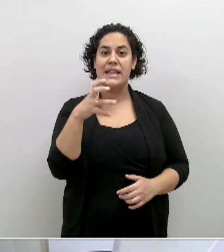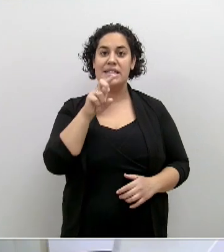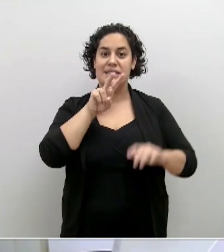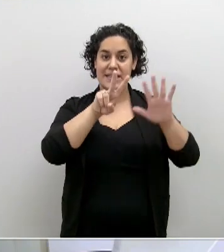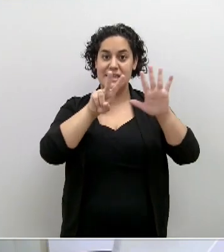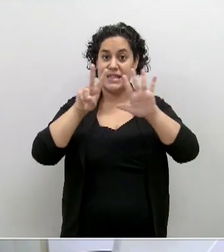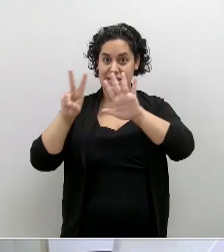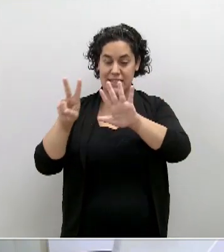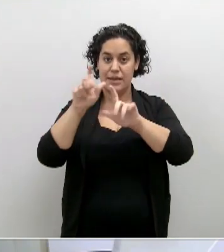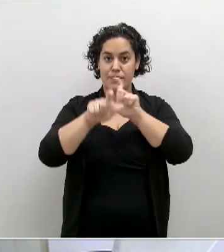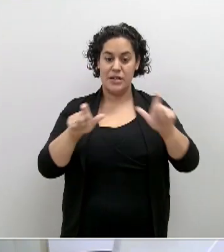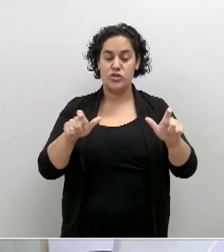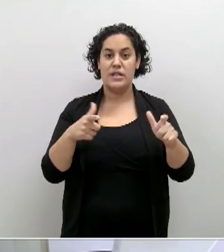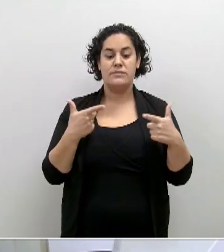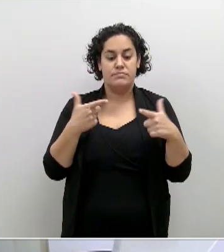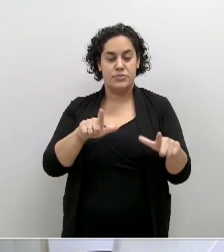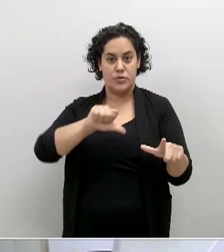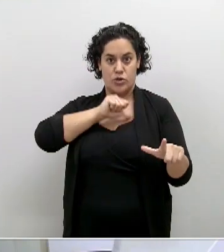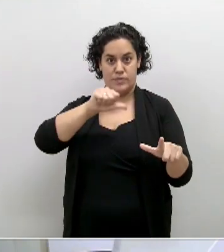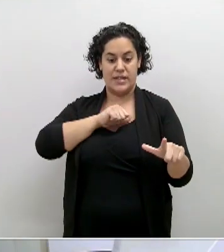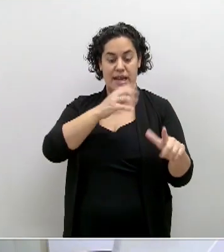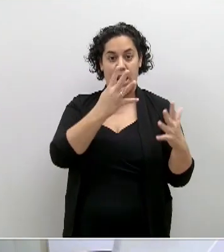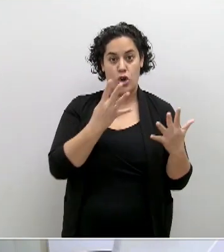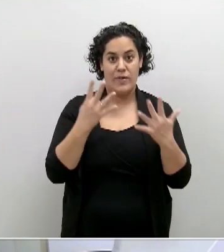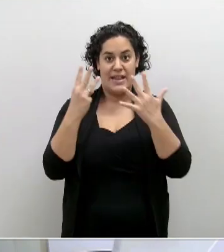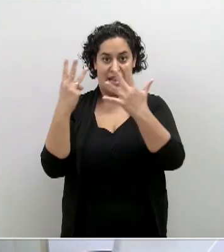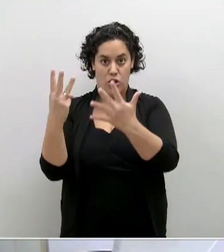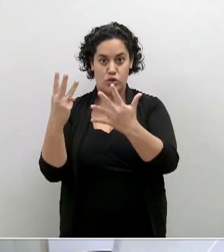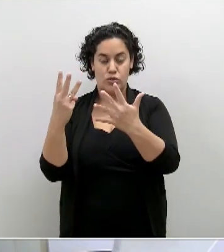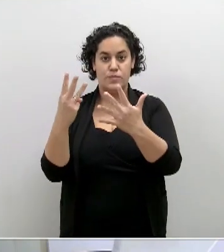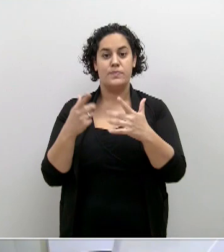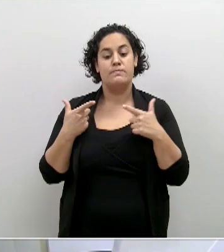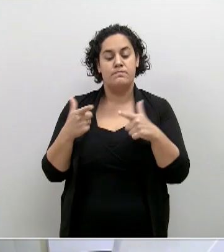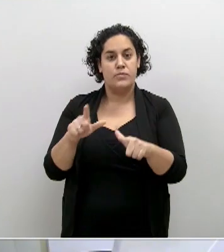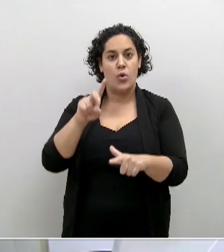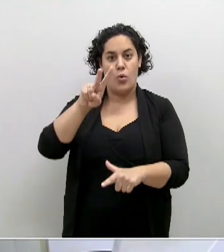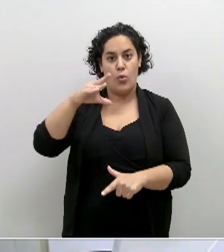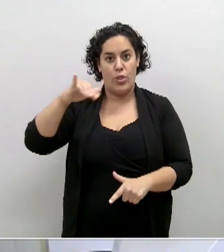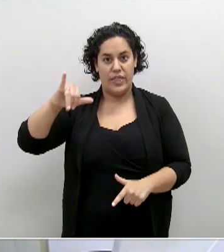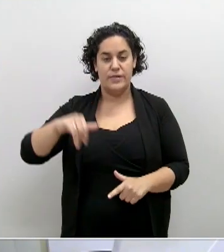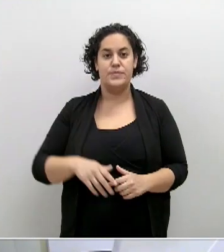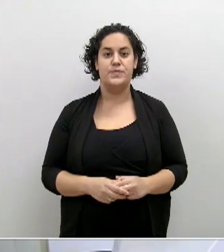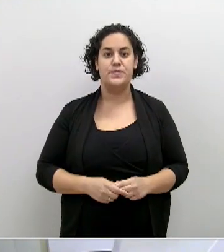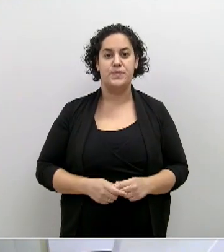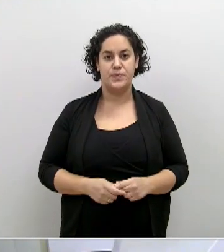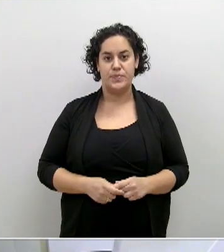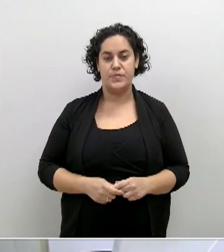577 personas se encuentran hospitalizadas, de las que 98 se encuentran ingresadas en la unidad de cuidados